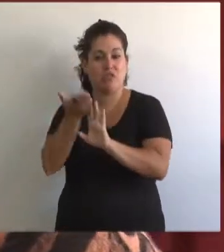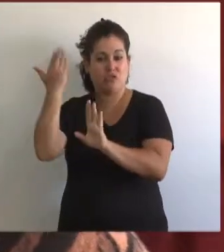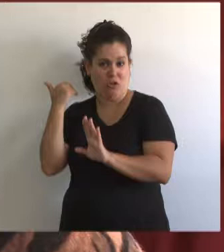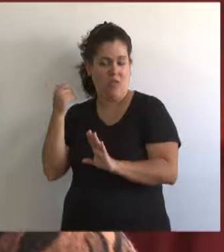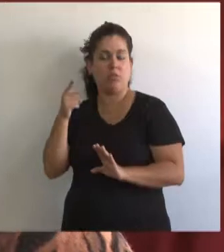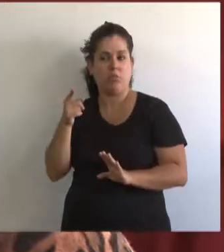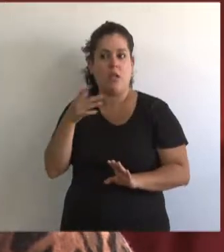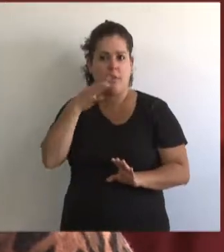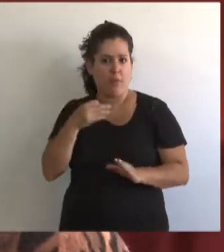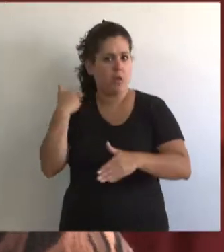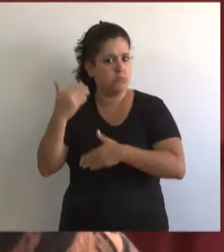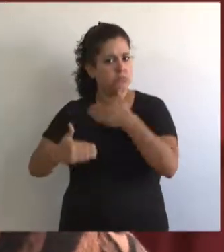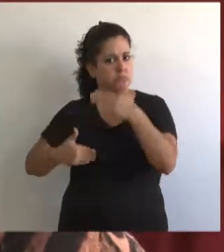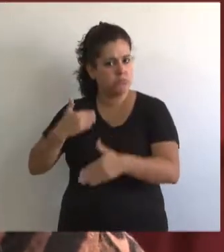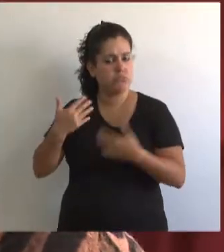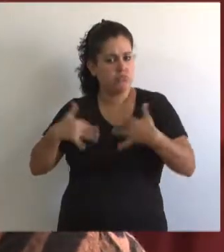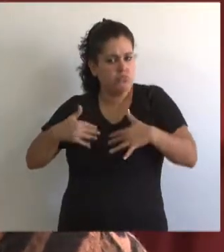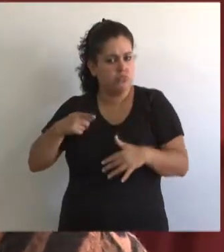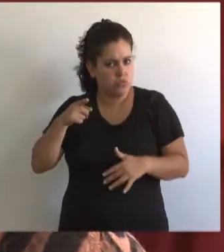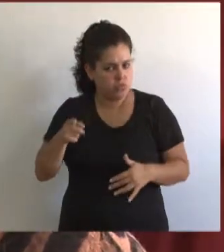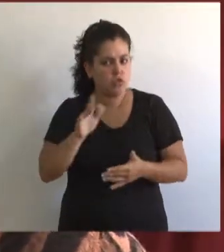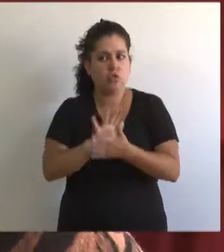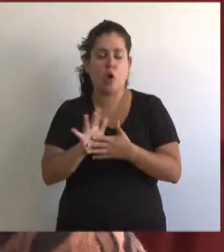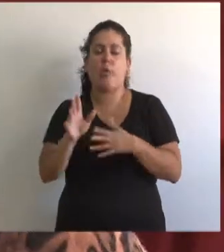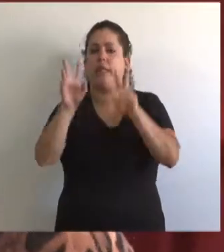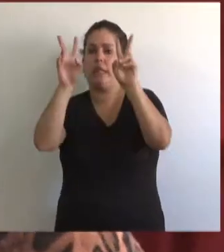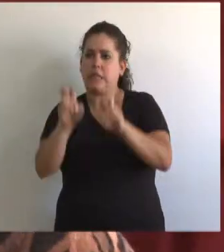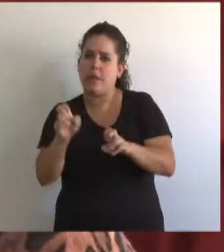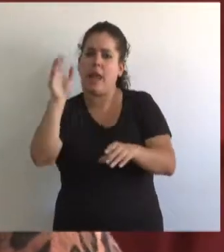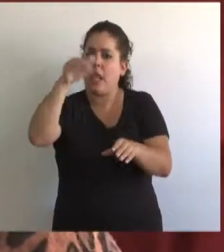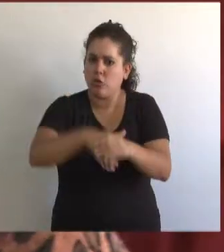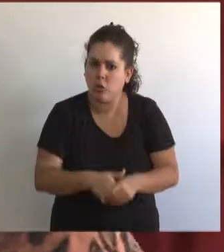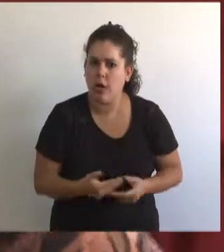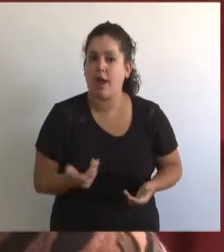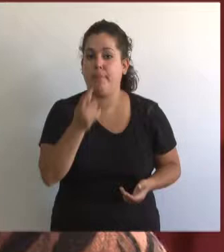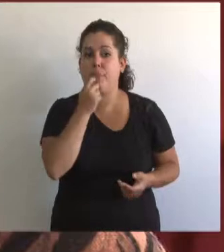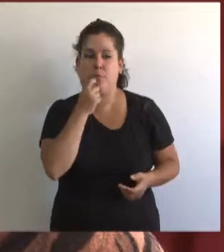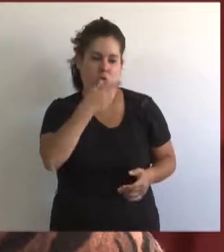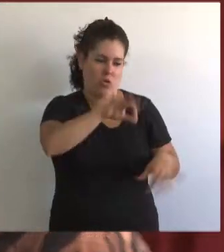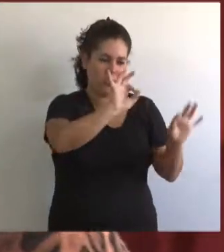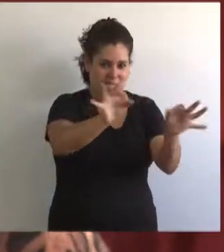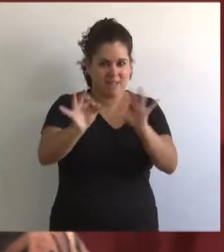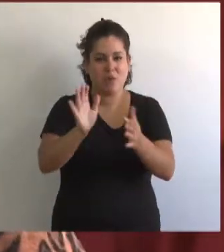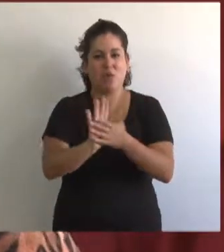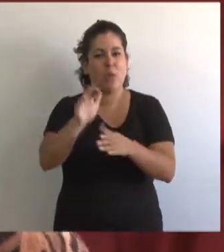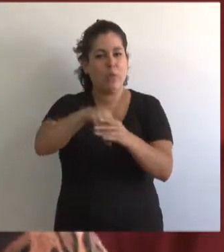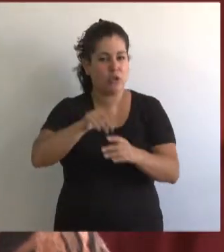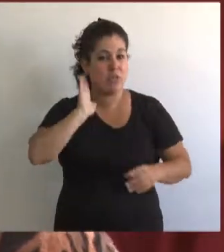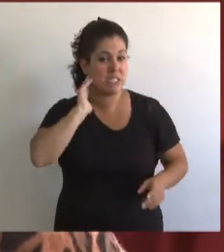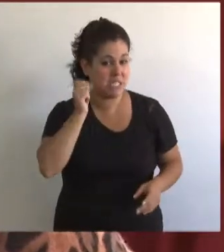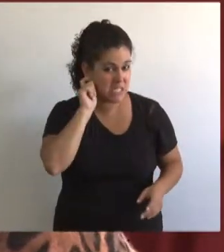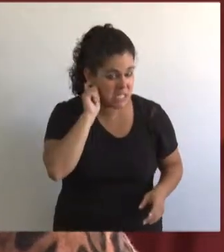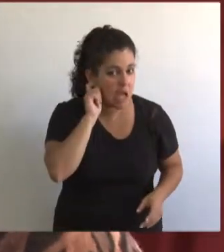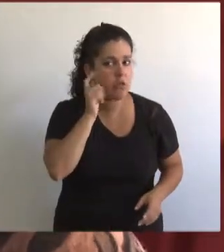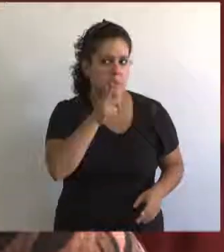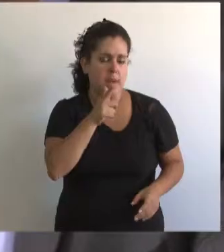Kirchner, ha dado muchos avances en materia, en materia electoral, permitiendo, como todos lo conocemos, el voto a los 16 años.